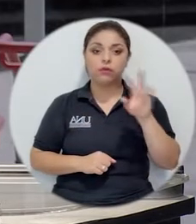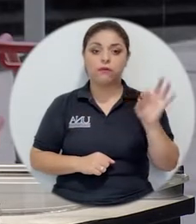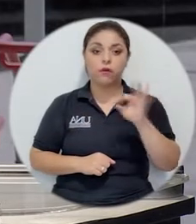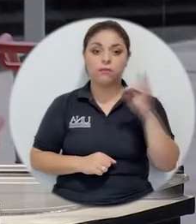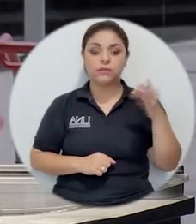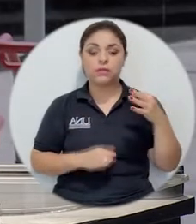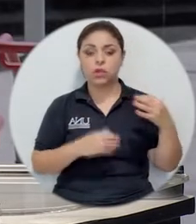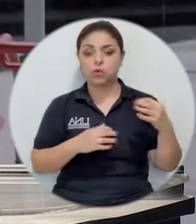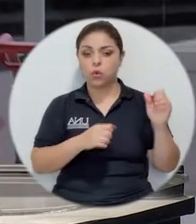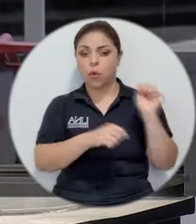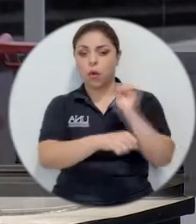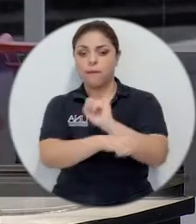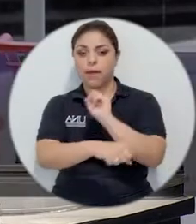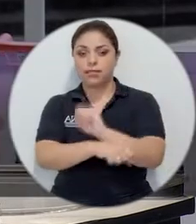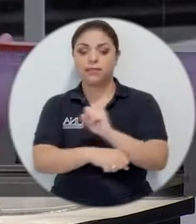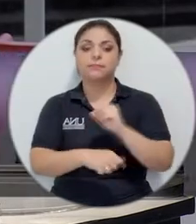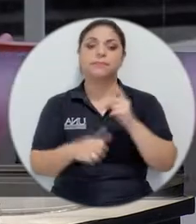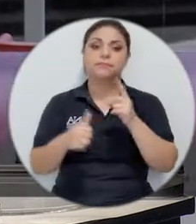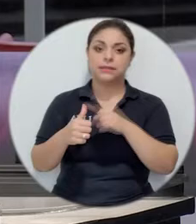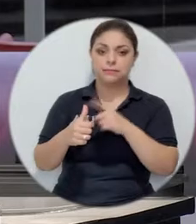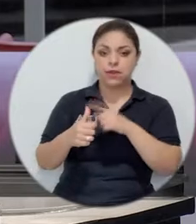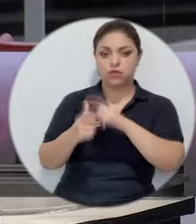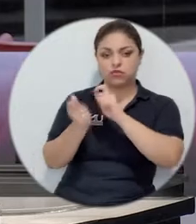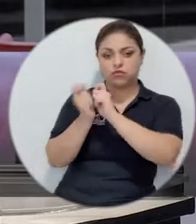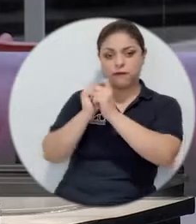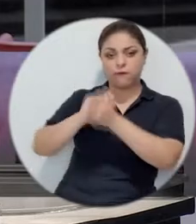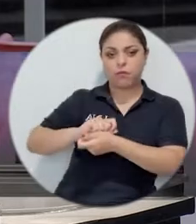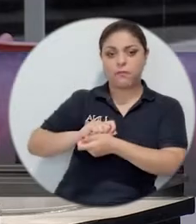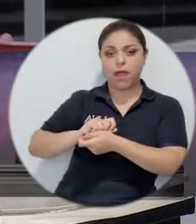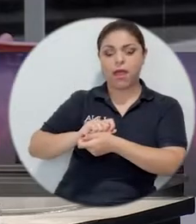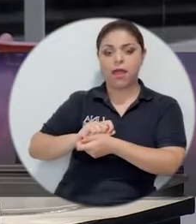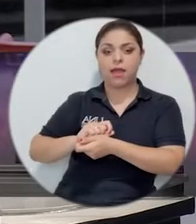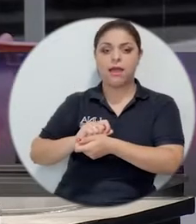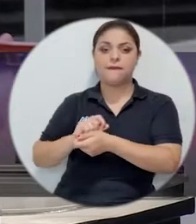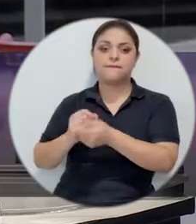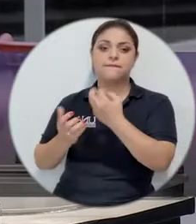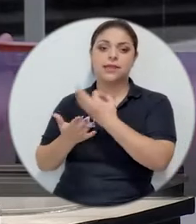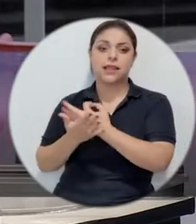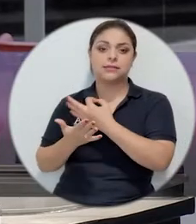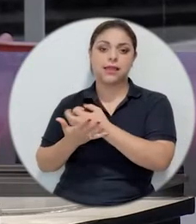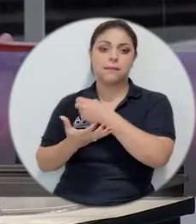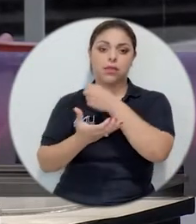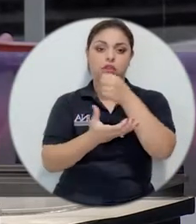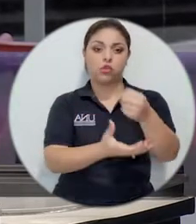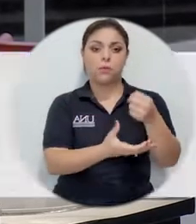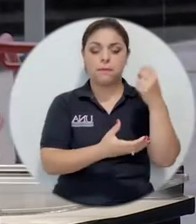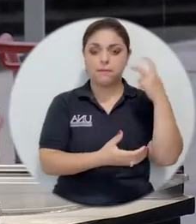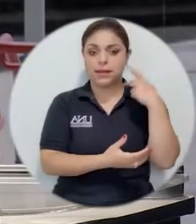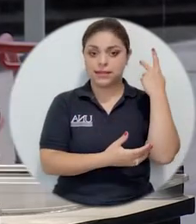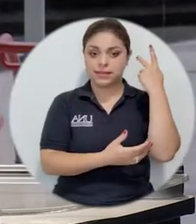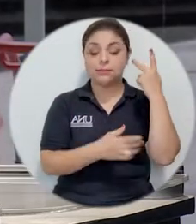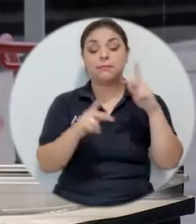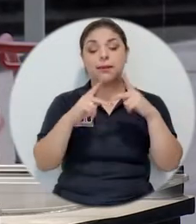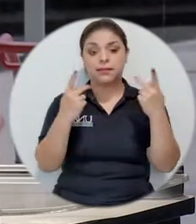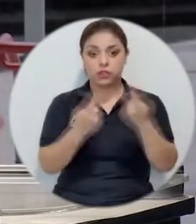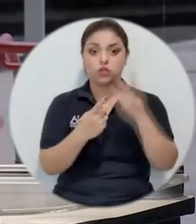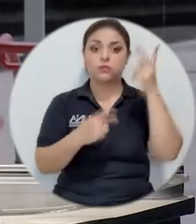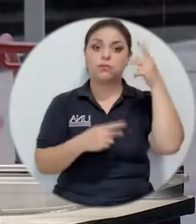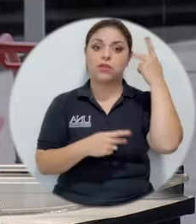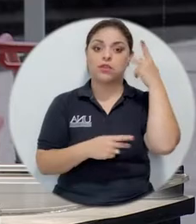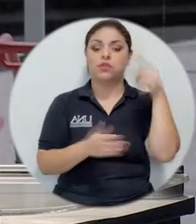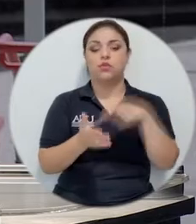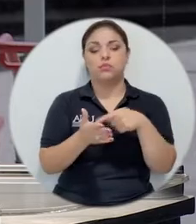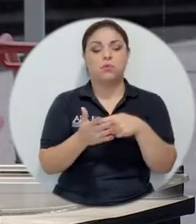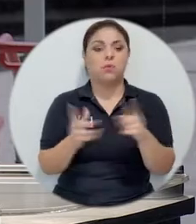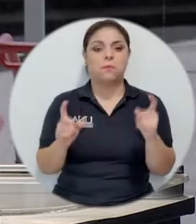¿verdad? Una es con las reformas al financiamiento de los partidos políticos, que siempre ha sido un tema muy complejo de tratar en el